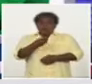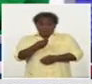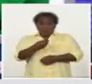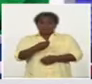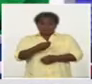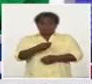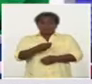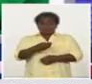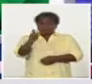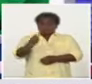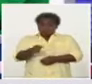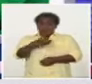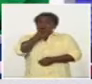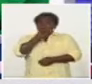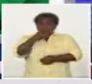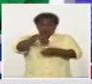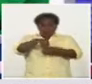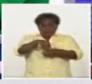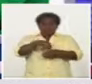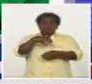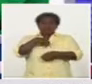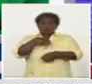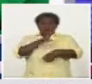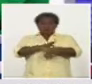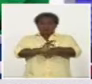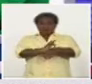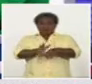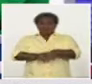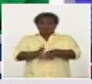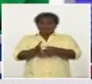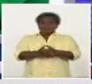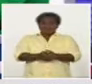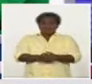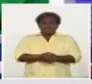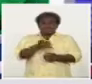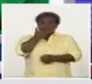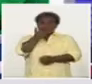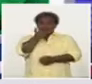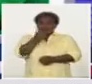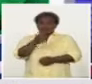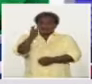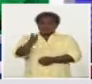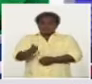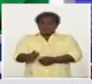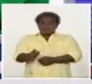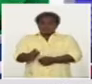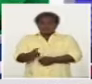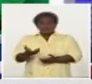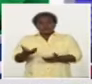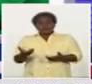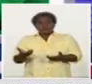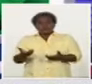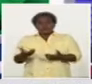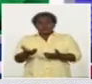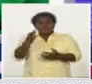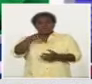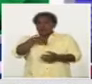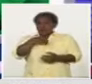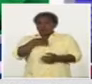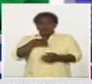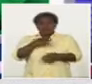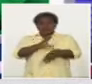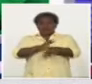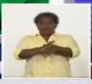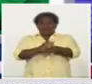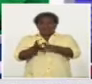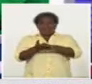personas jóvenes e incluso personas que a veces no los acompaña ninguna comorbilidad previa. Por